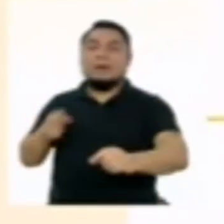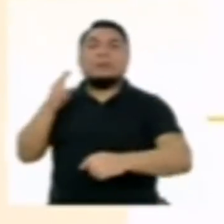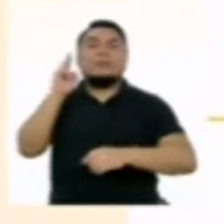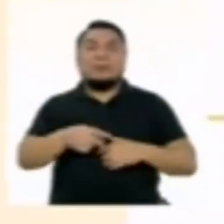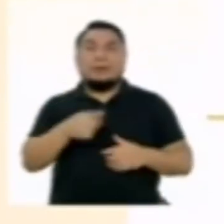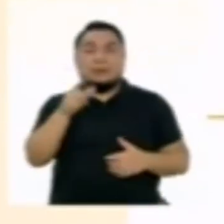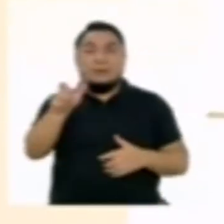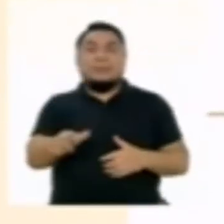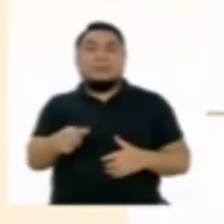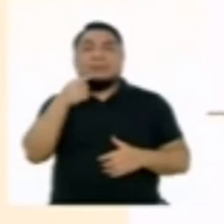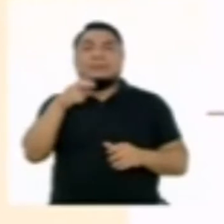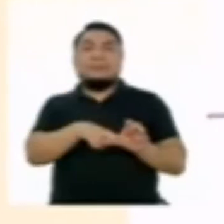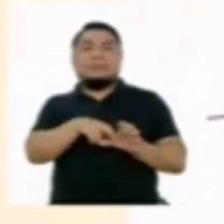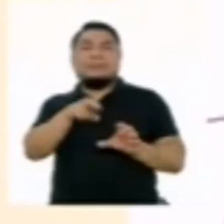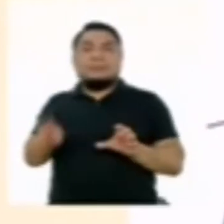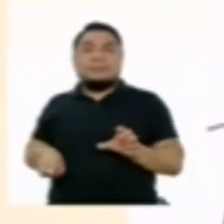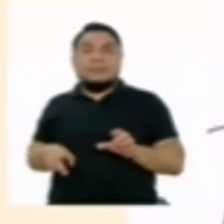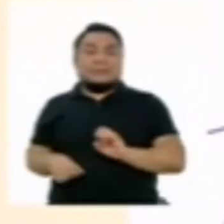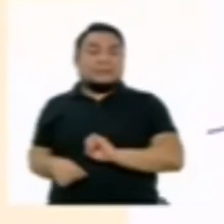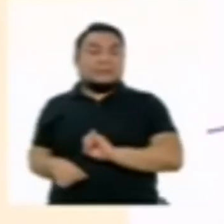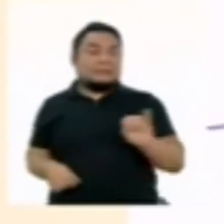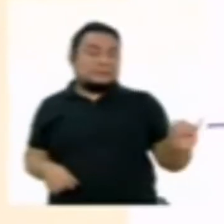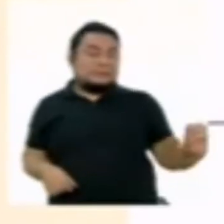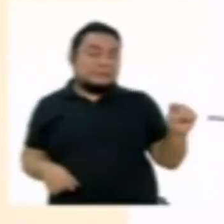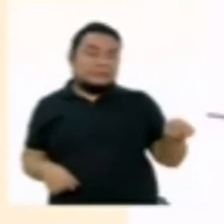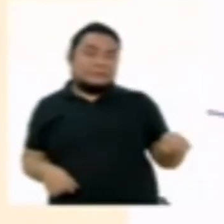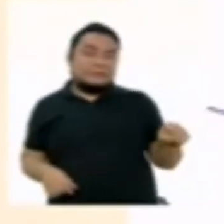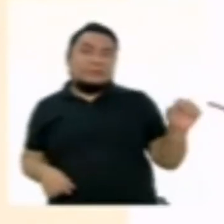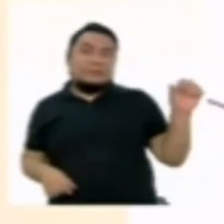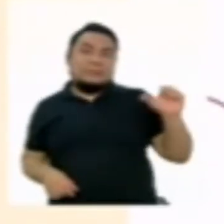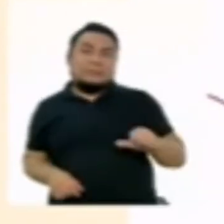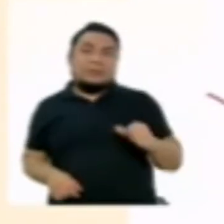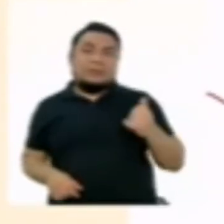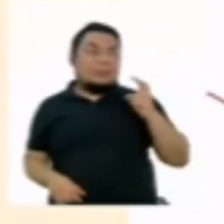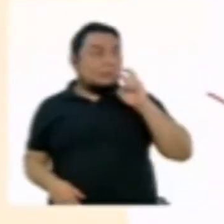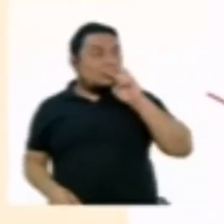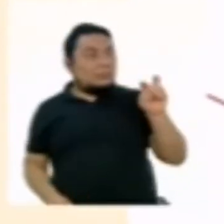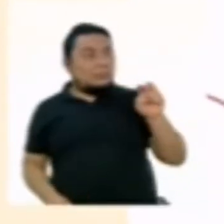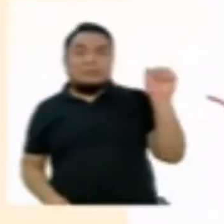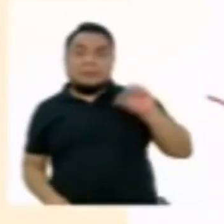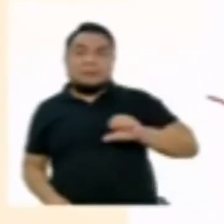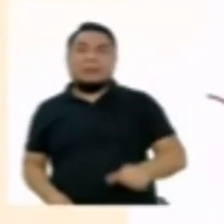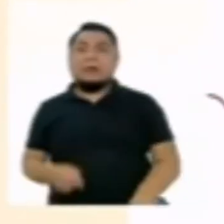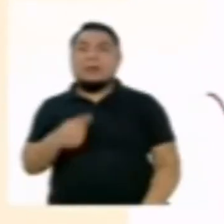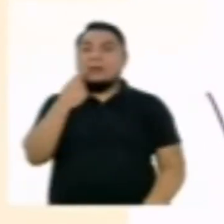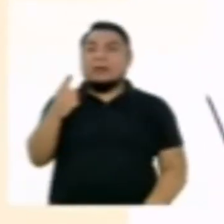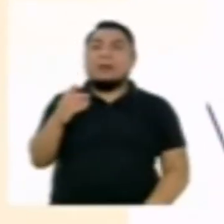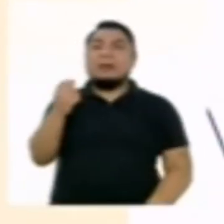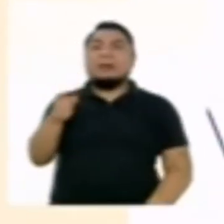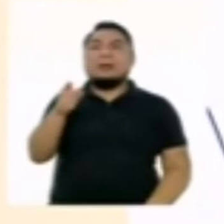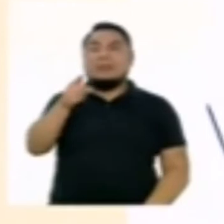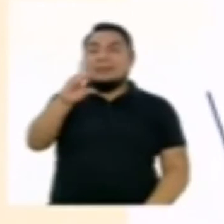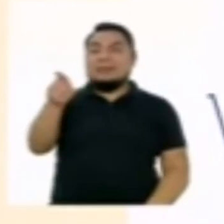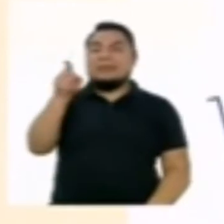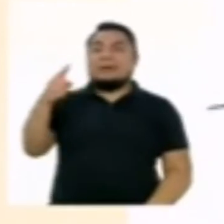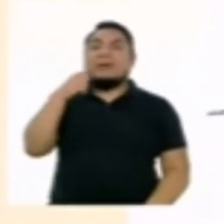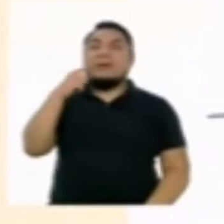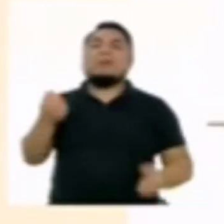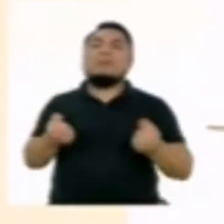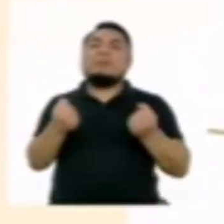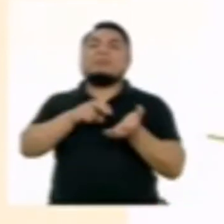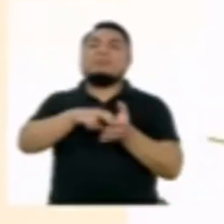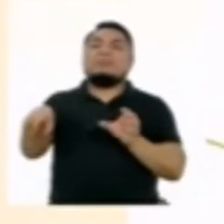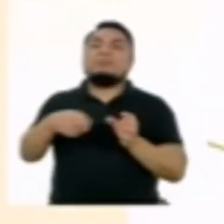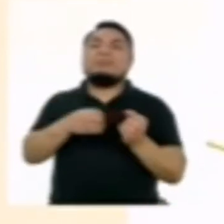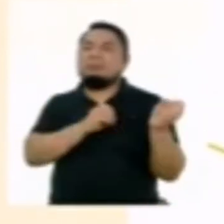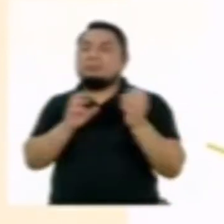el pasajero que está bajando por el lado izquierdo. Ahora mira a la derecha. El chofer está descargando cosas por el lado